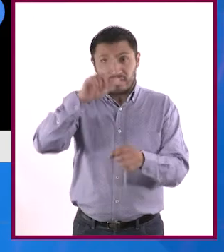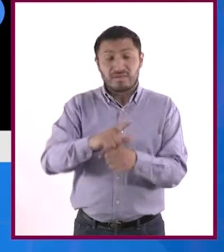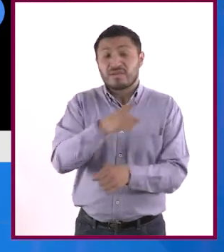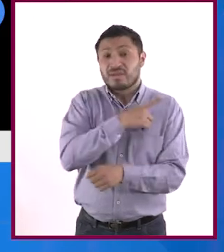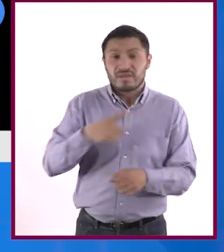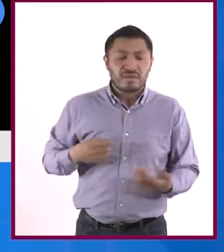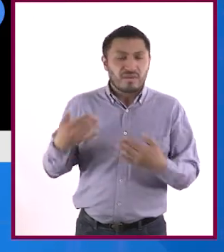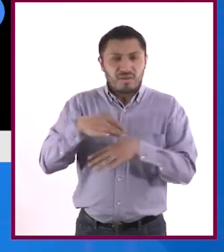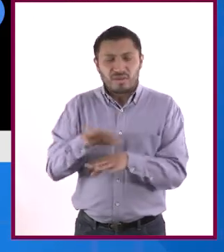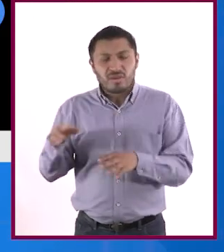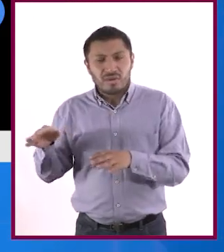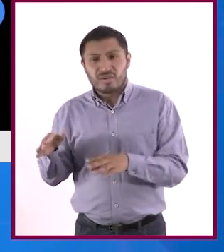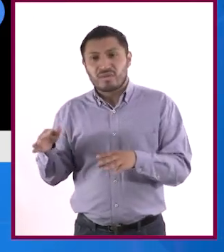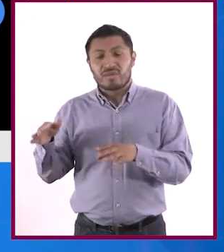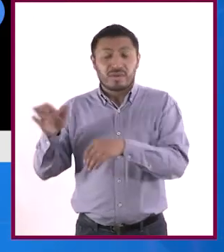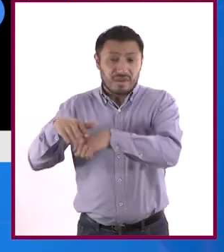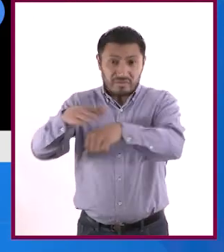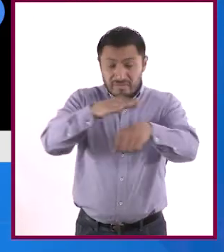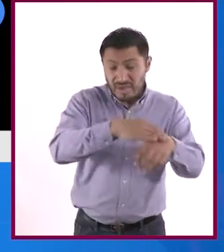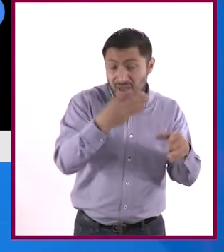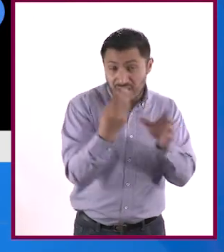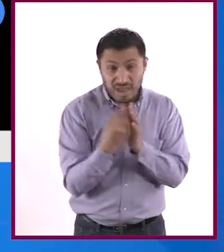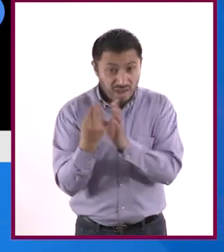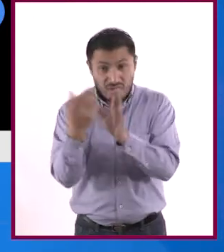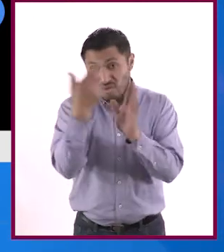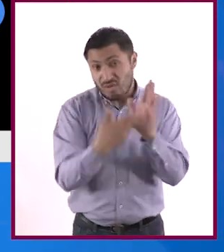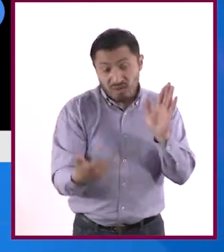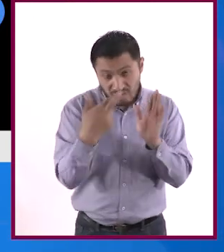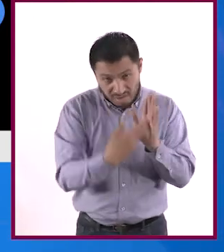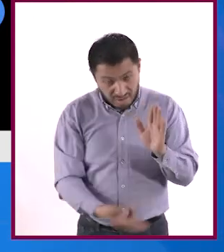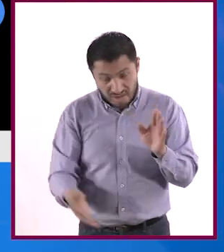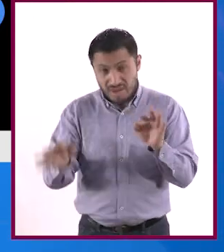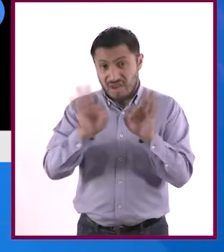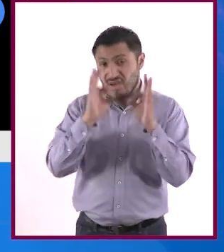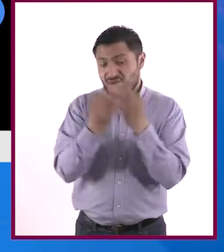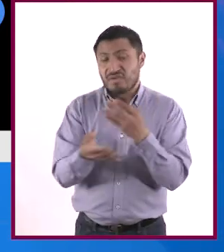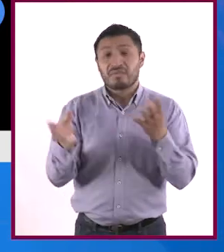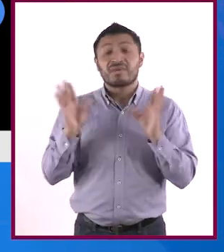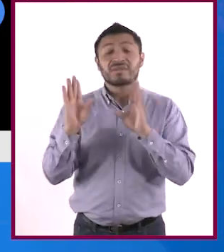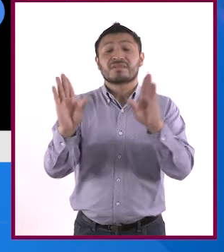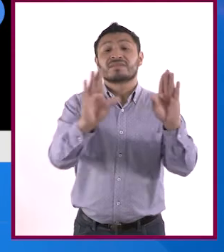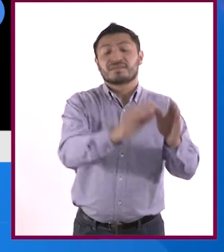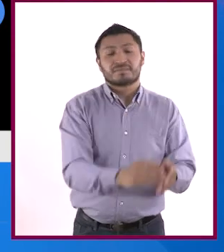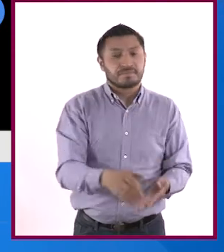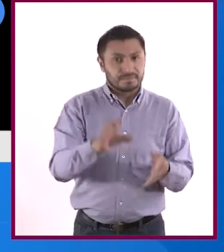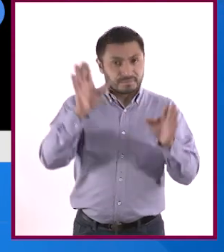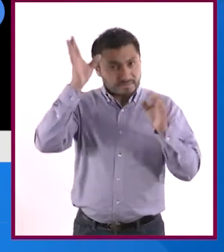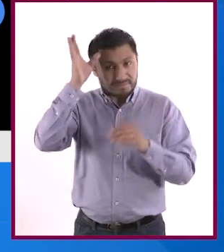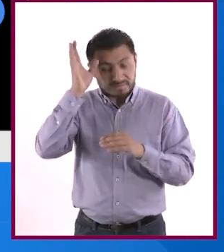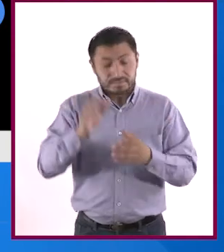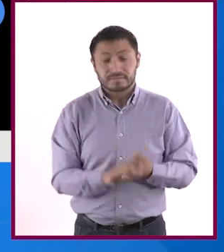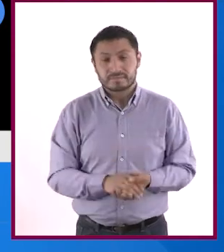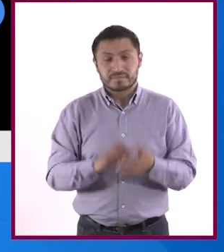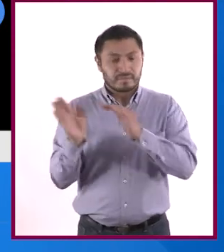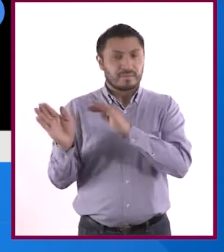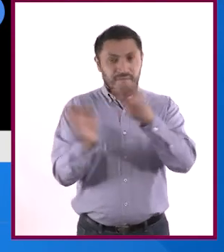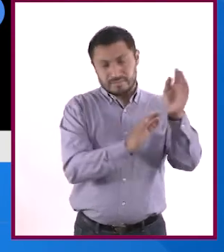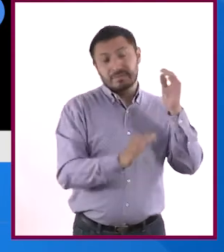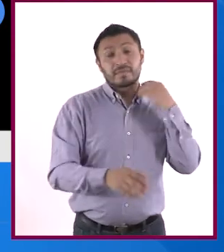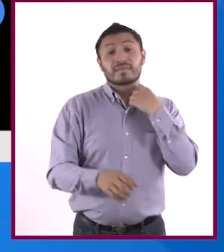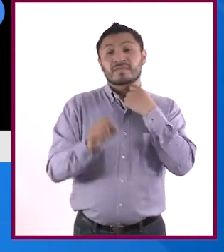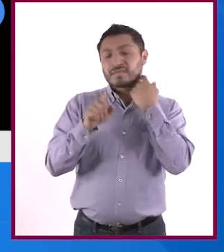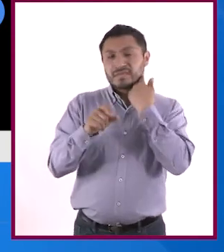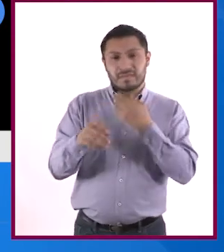de campañas, a través de cursos, a través de procesos de sensibilización. Por otro lado, también pues tenemos a